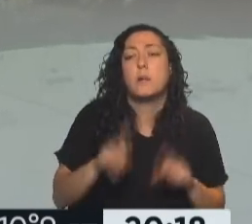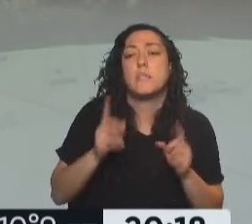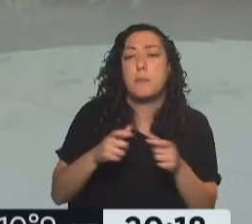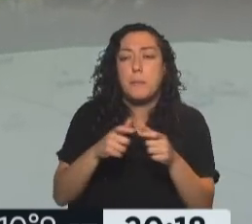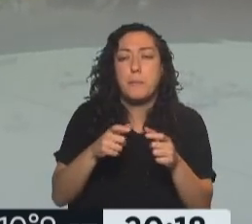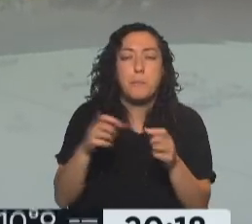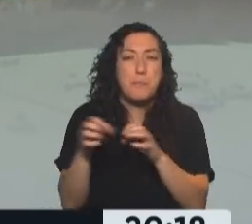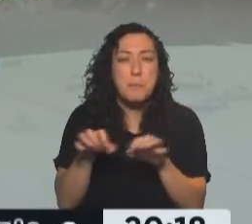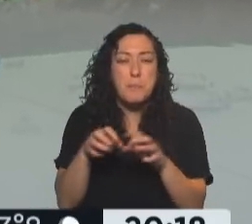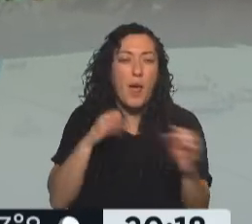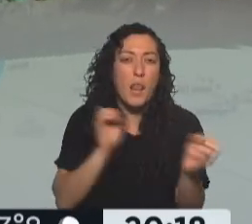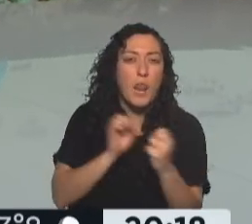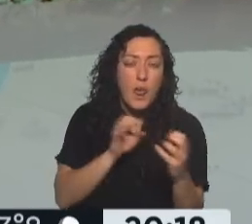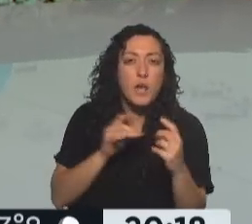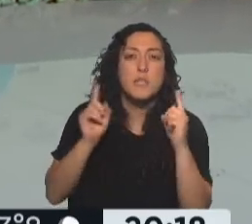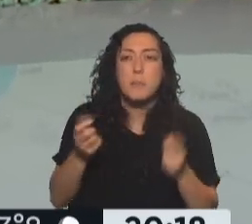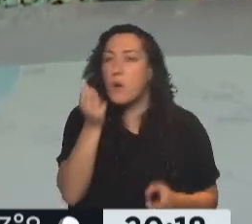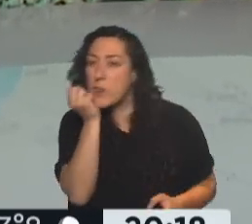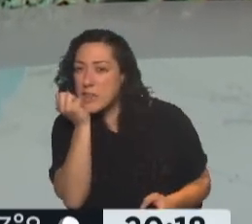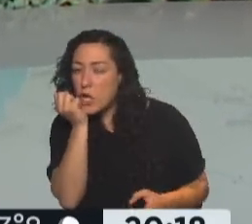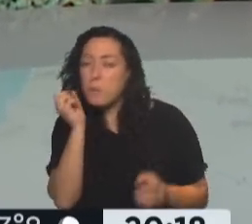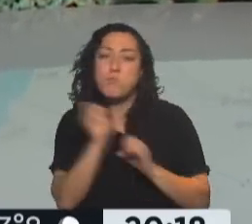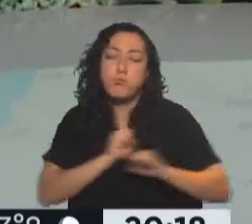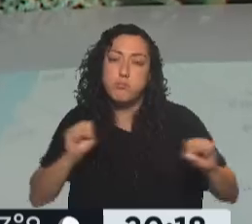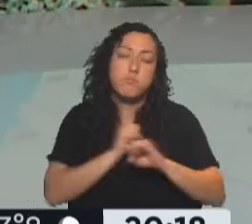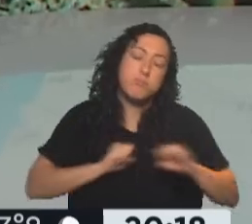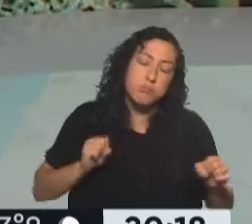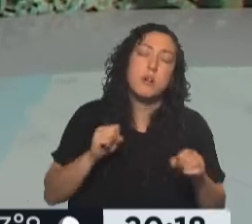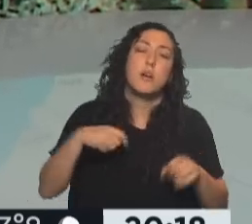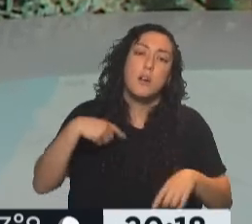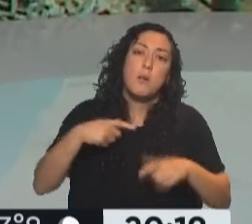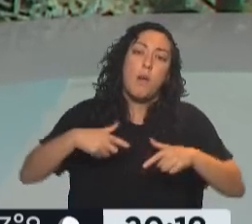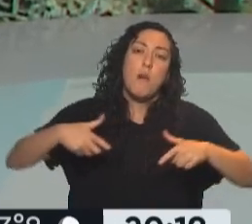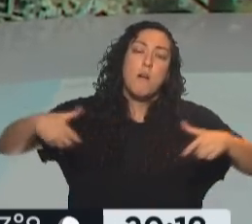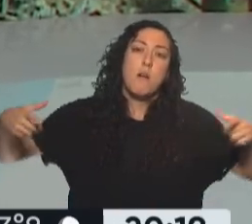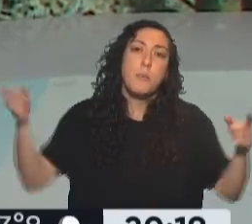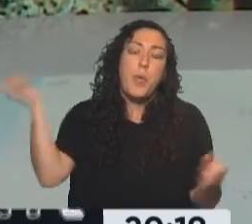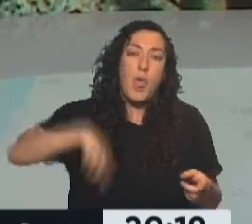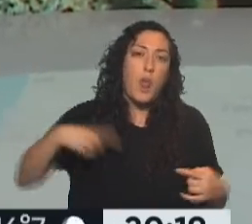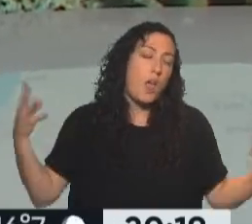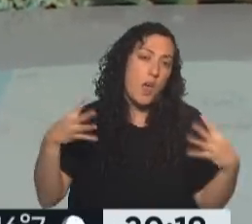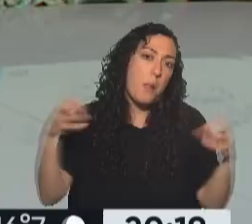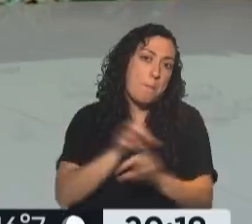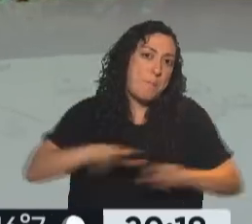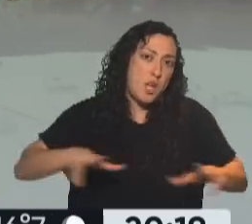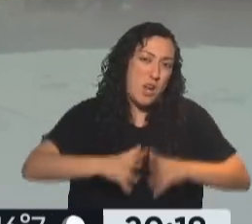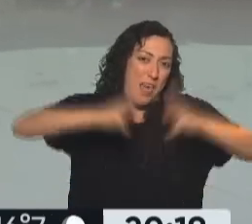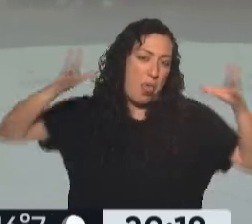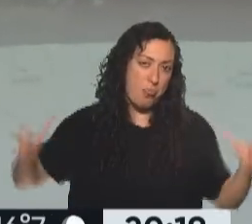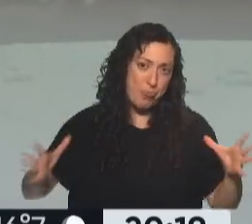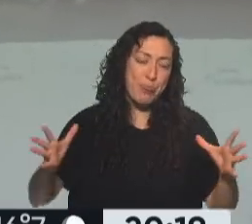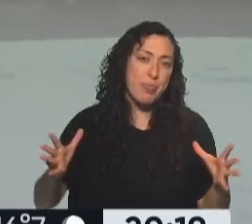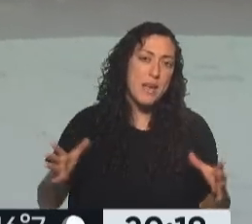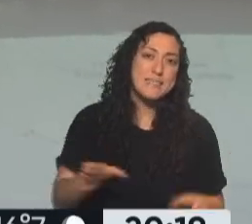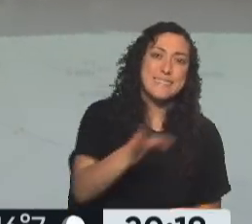Vipers de la semana anterior, parece esto encaminar justamente ya a un conflicto mucho más grande ya